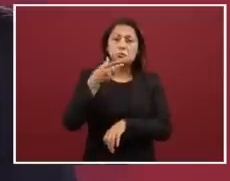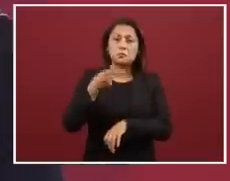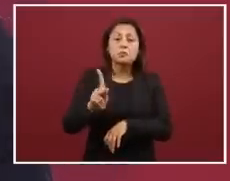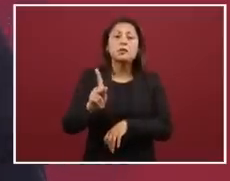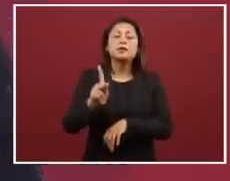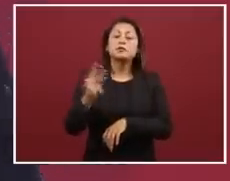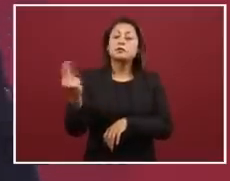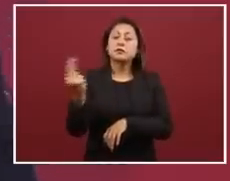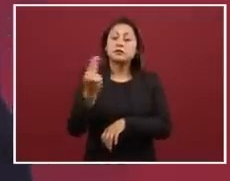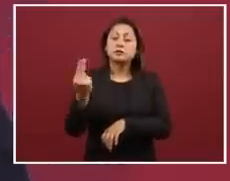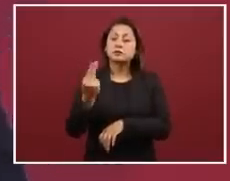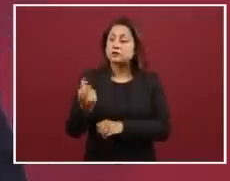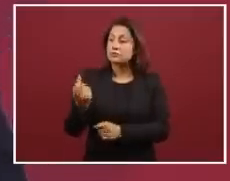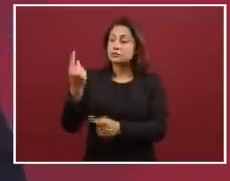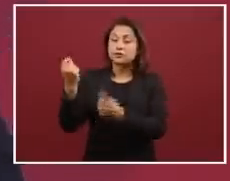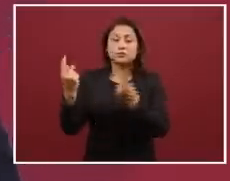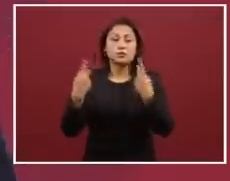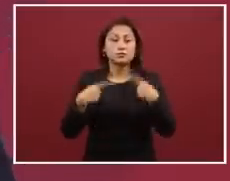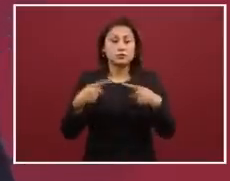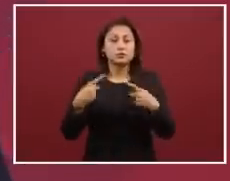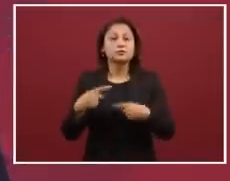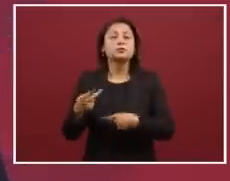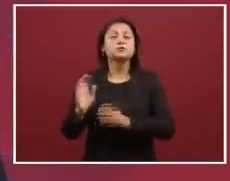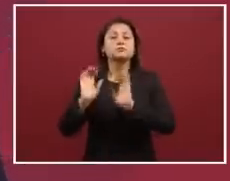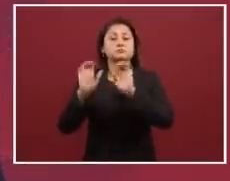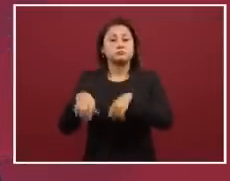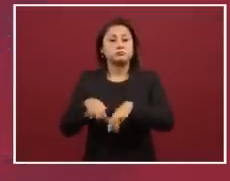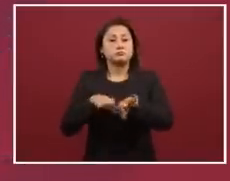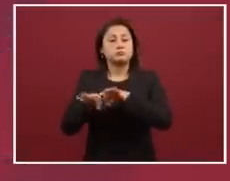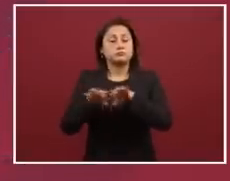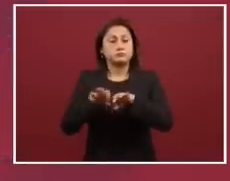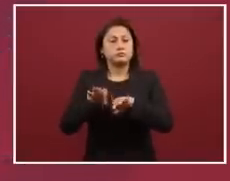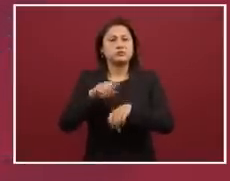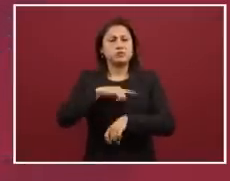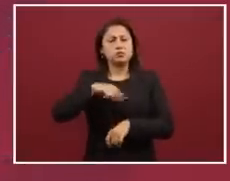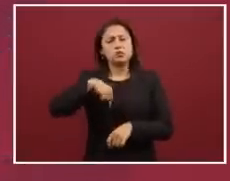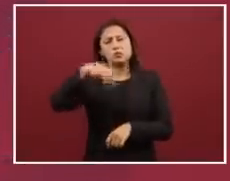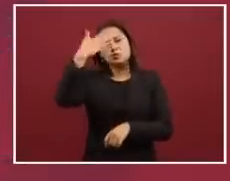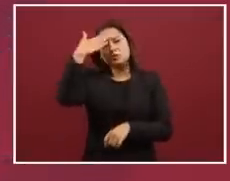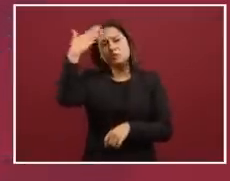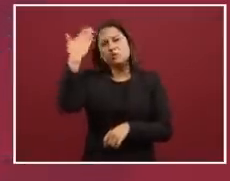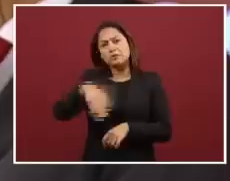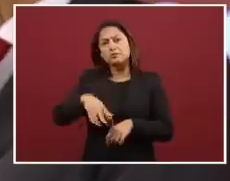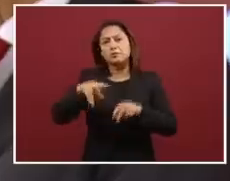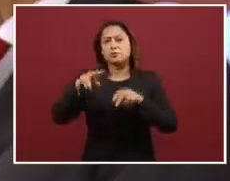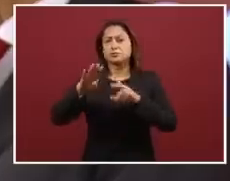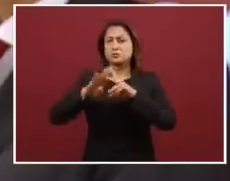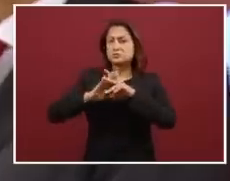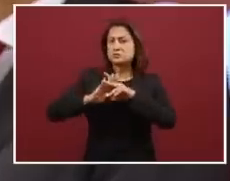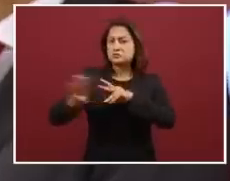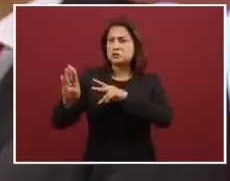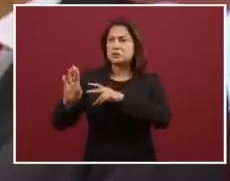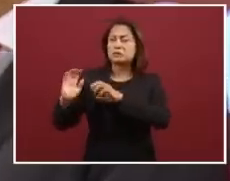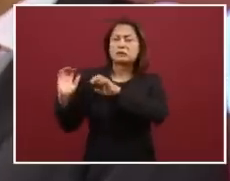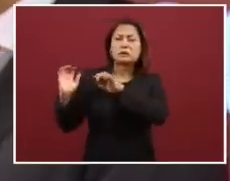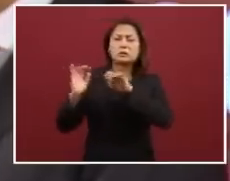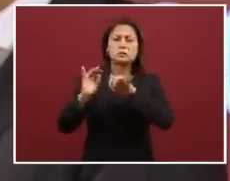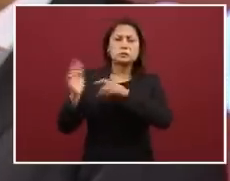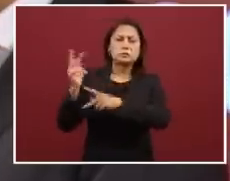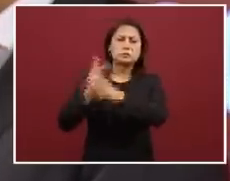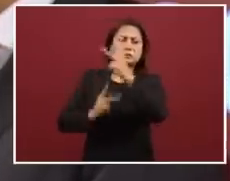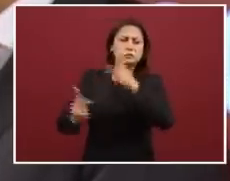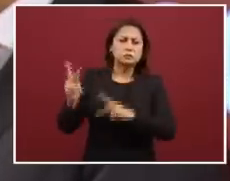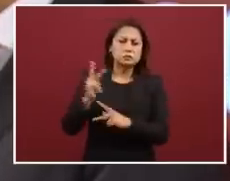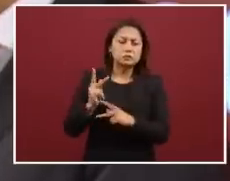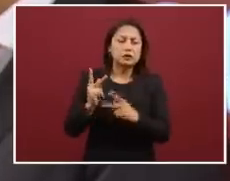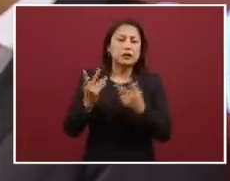que esta migración se está dando y que no es una casualidad. Es la pobreza